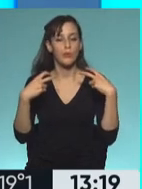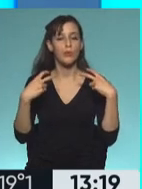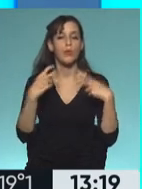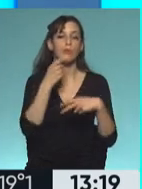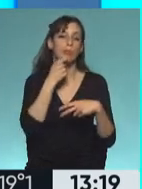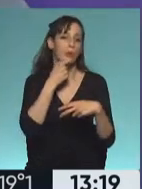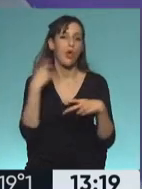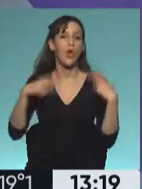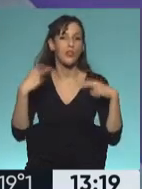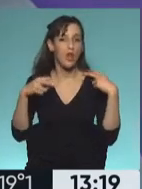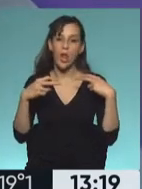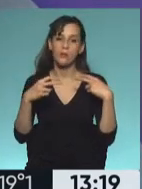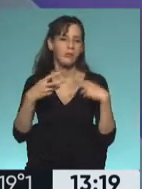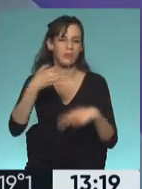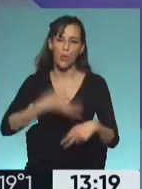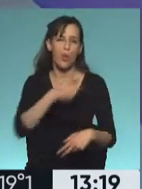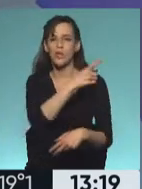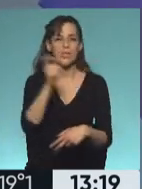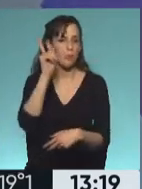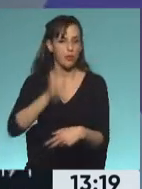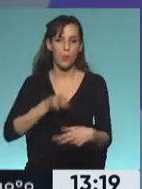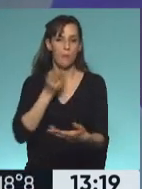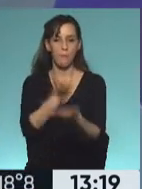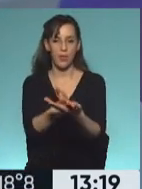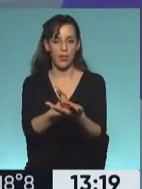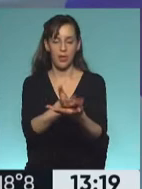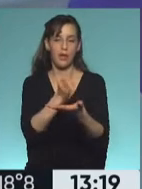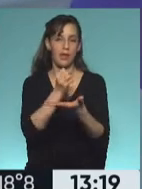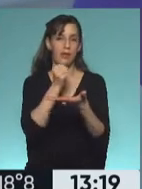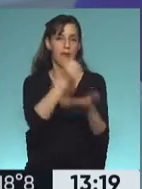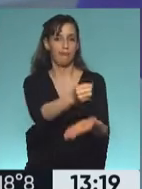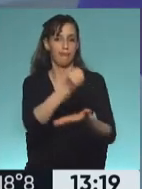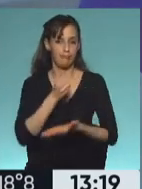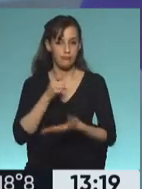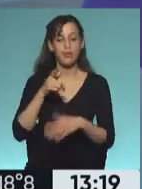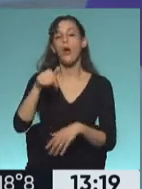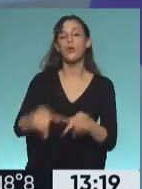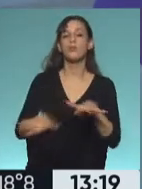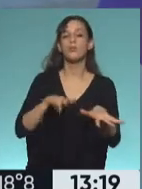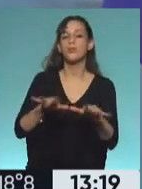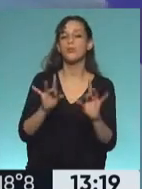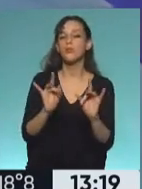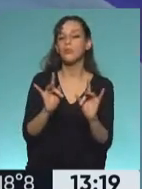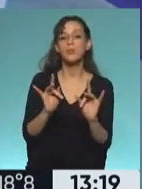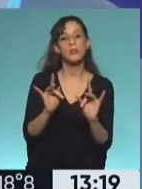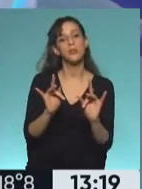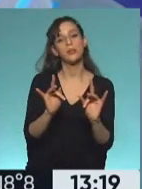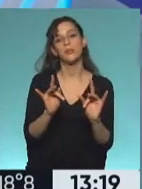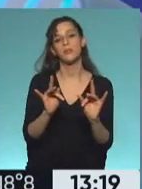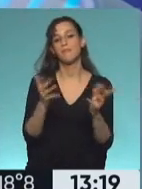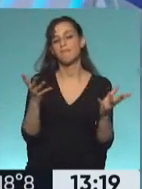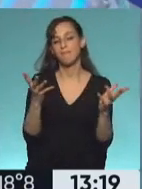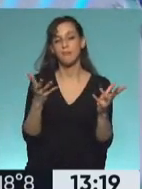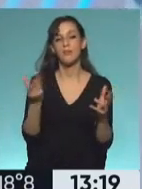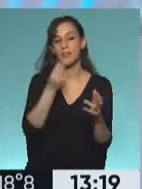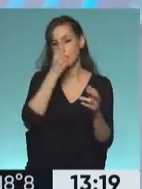pedirlo porque por ahora sigue vigente digo porque también estamos como en una situación epidemiológica difícil y esto se traduce en obviamente por ejemplo en el fin de